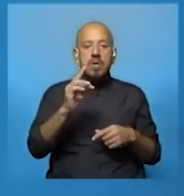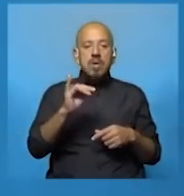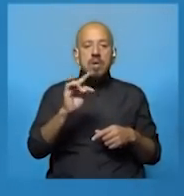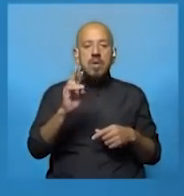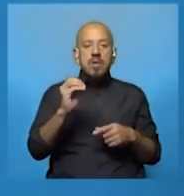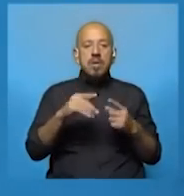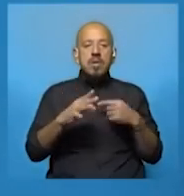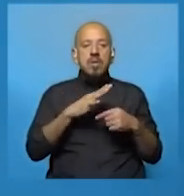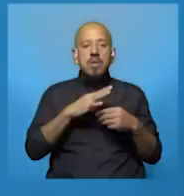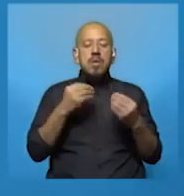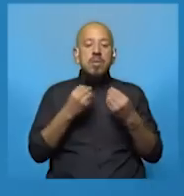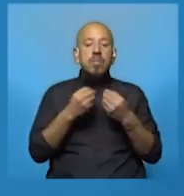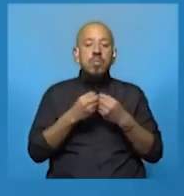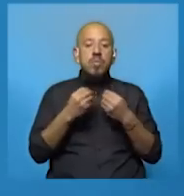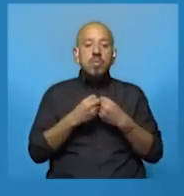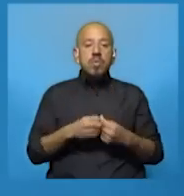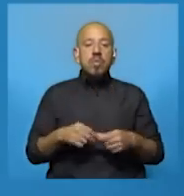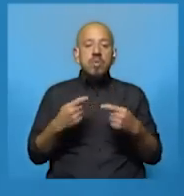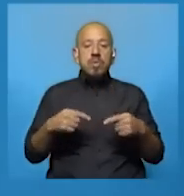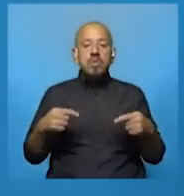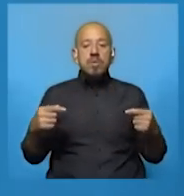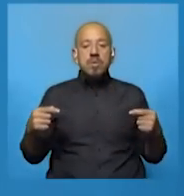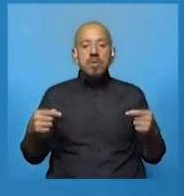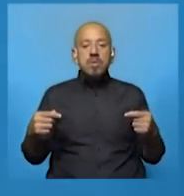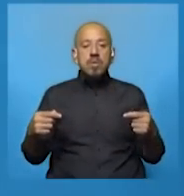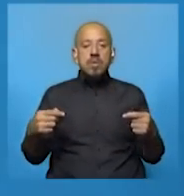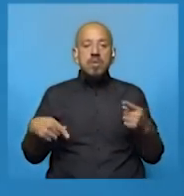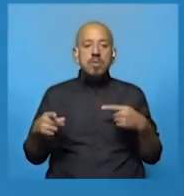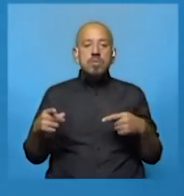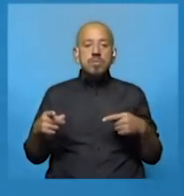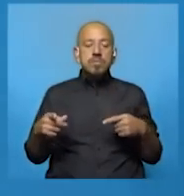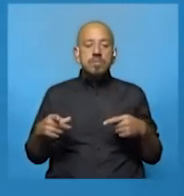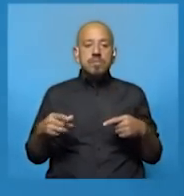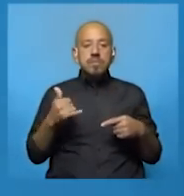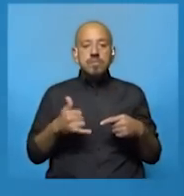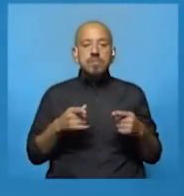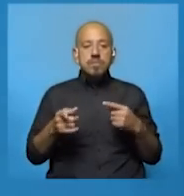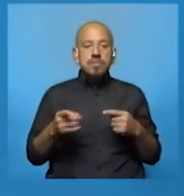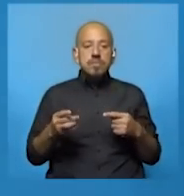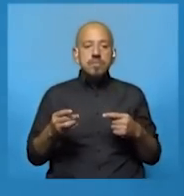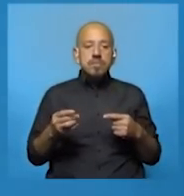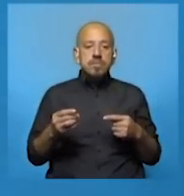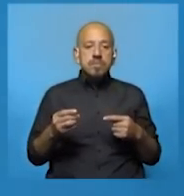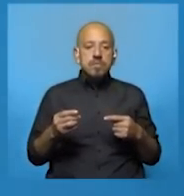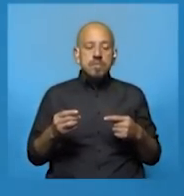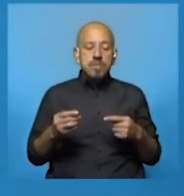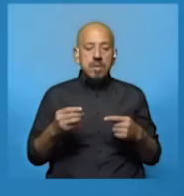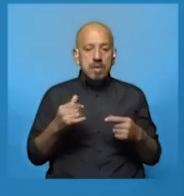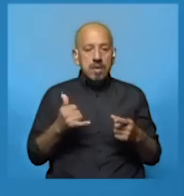que hay muchísimos delitos que se cometen que seguramente tienen digamos